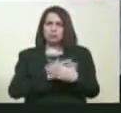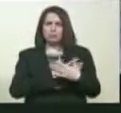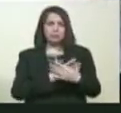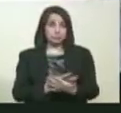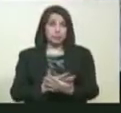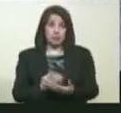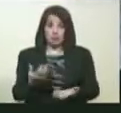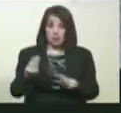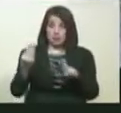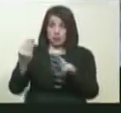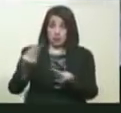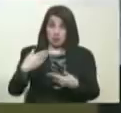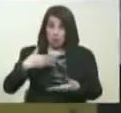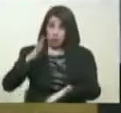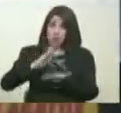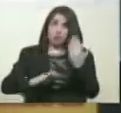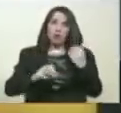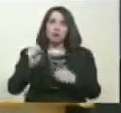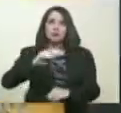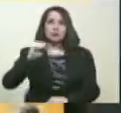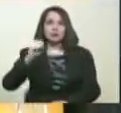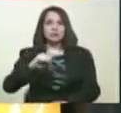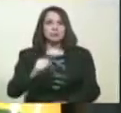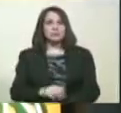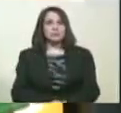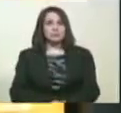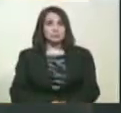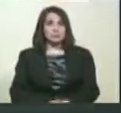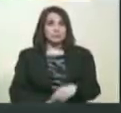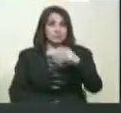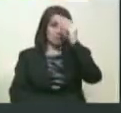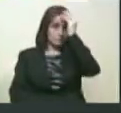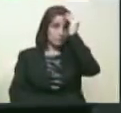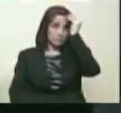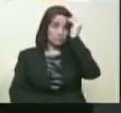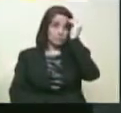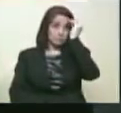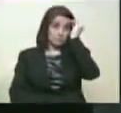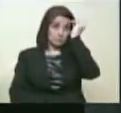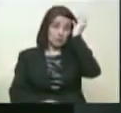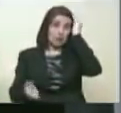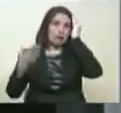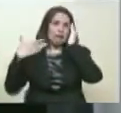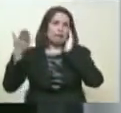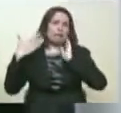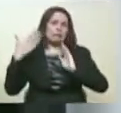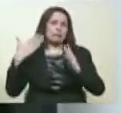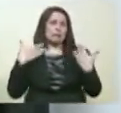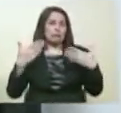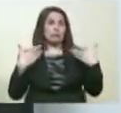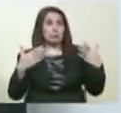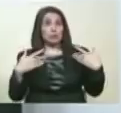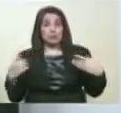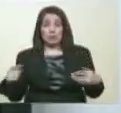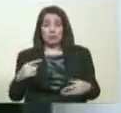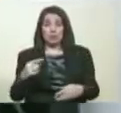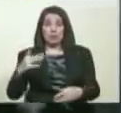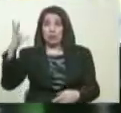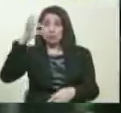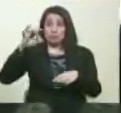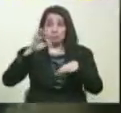llevo? Sí. Bueno, Silita. Bueno, sobre todo en esta época de calor que pega tanto. Bueno, muchas que Dios gracias. Te